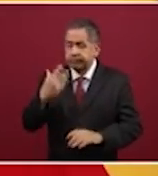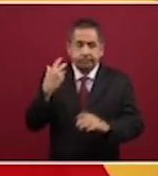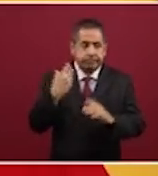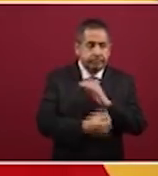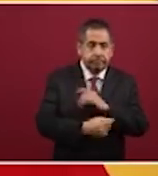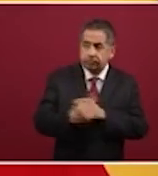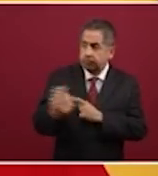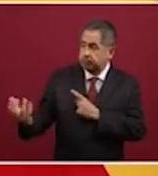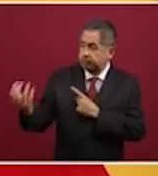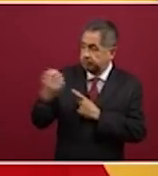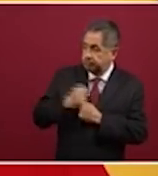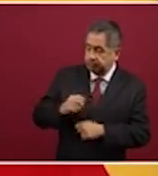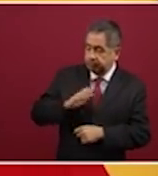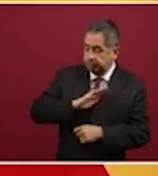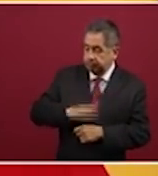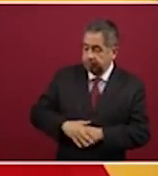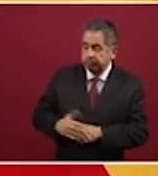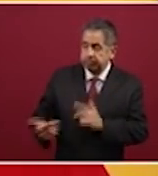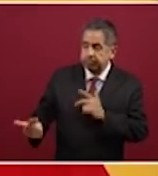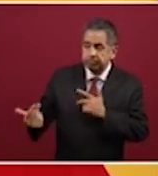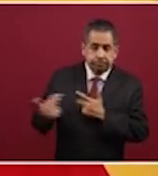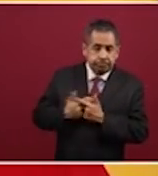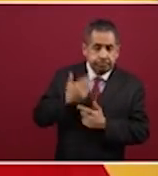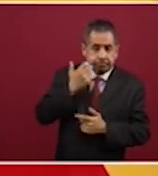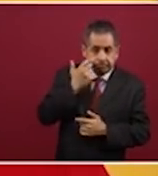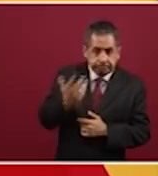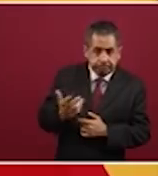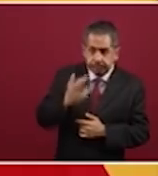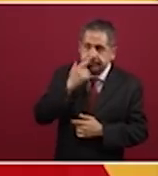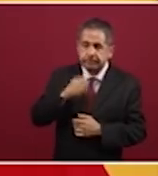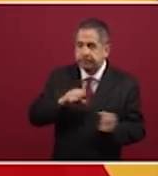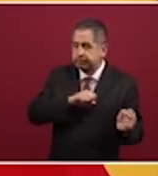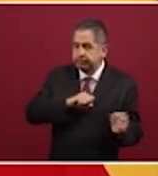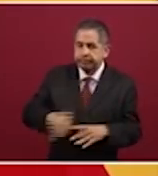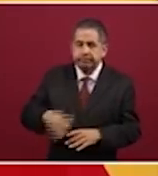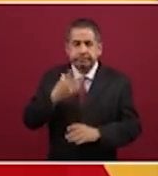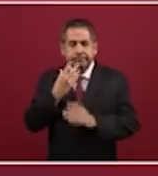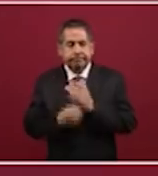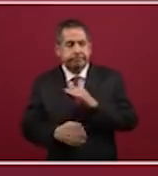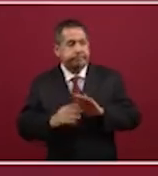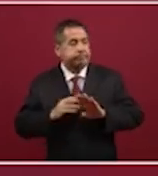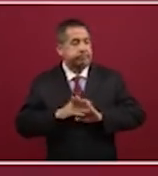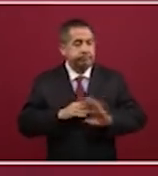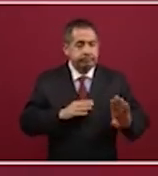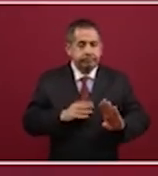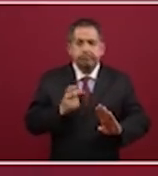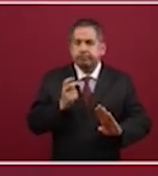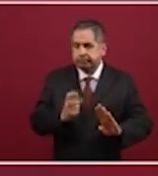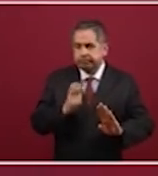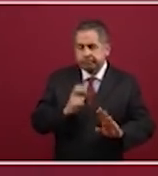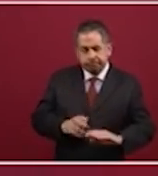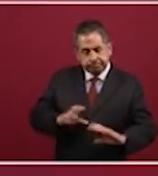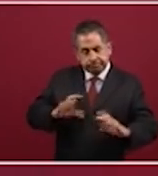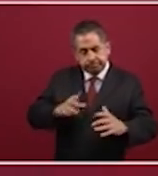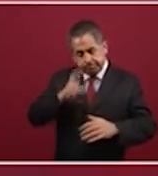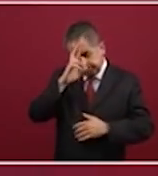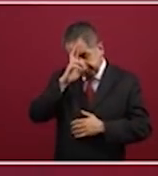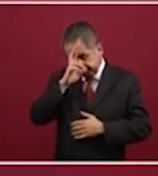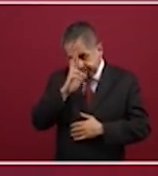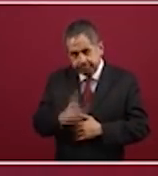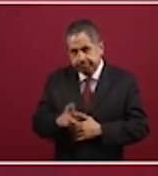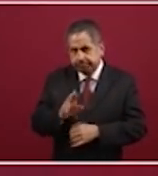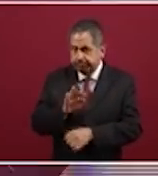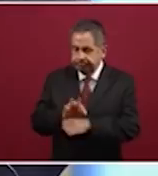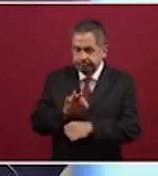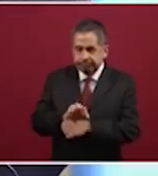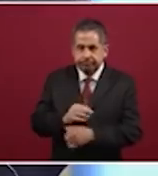vidas. Por eso merecen todo nuestro respeto. Señaló que en momentos como el actual,